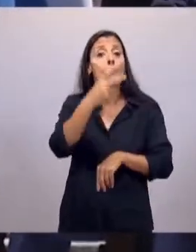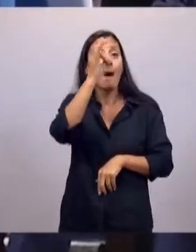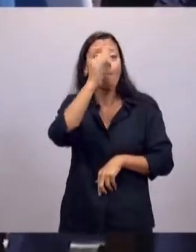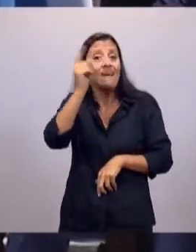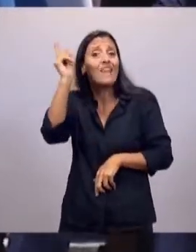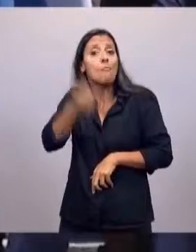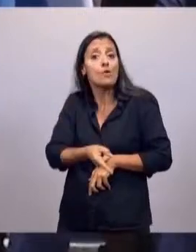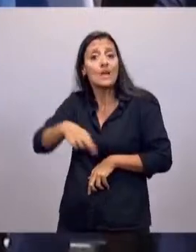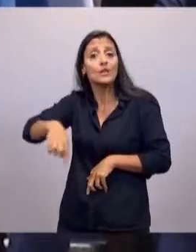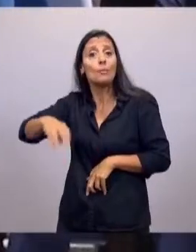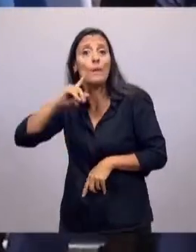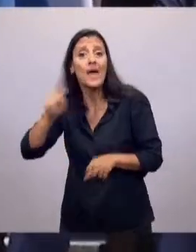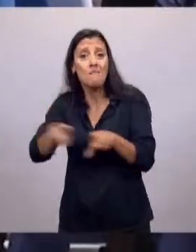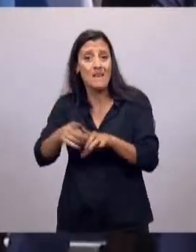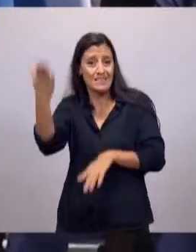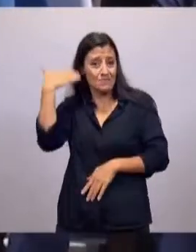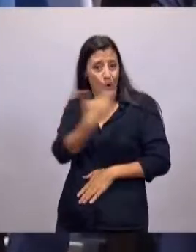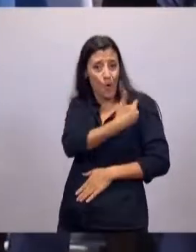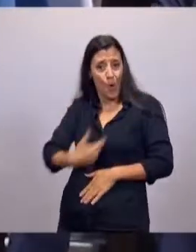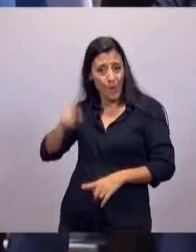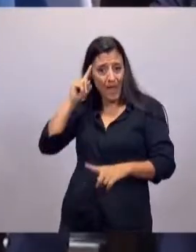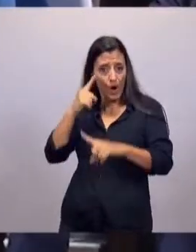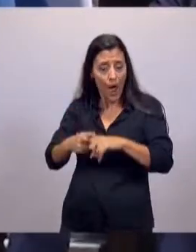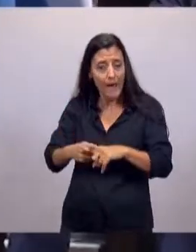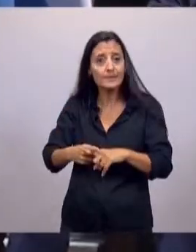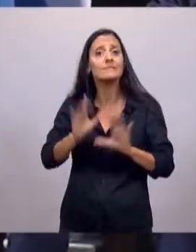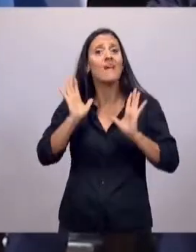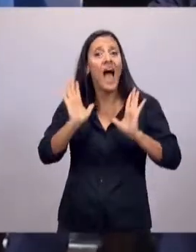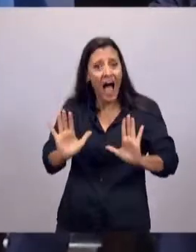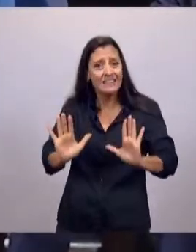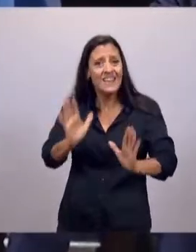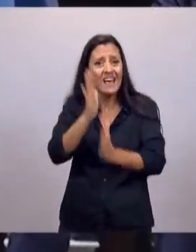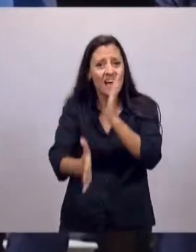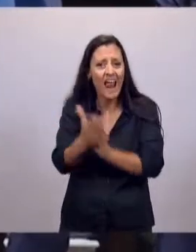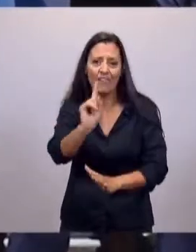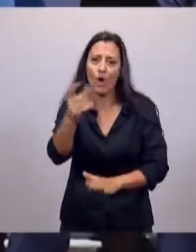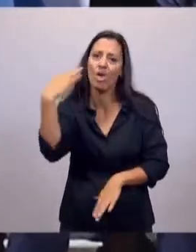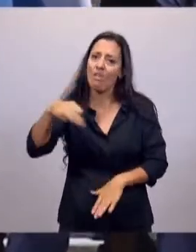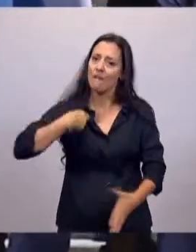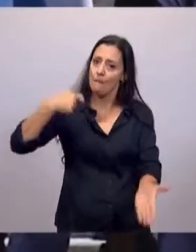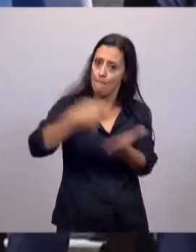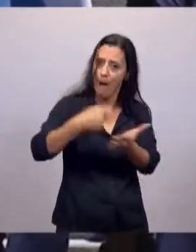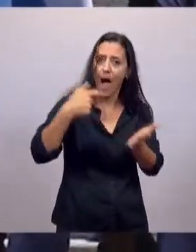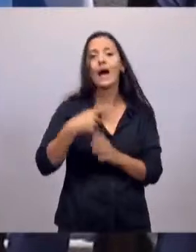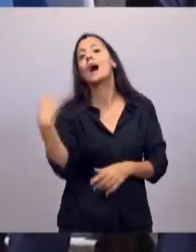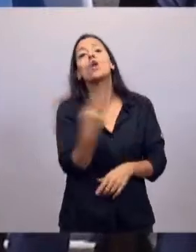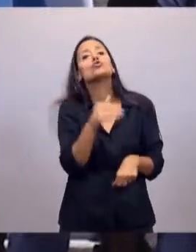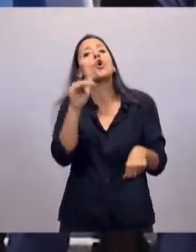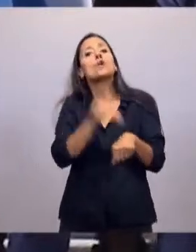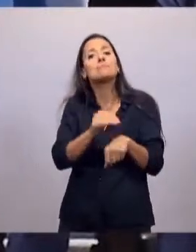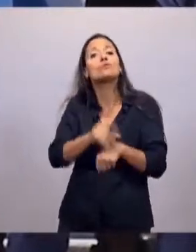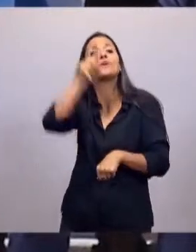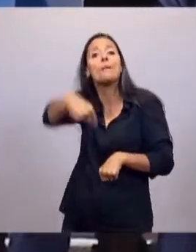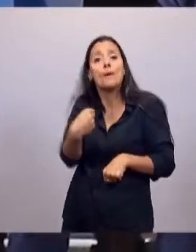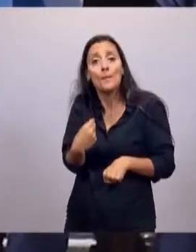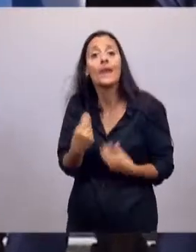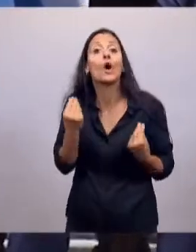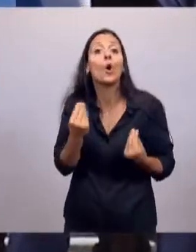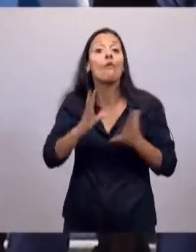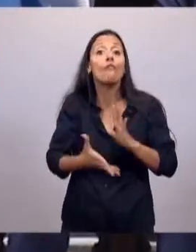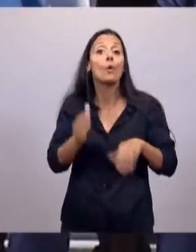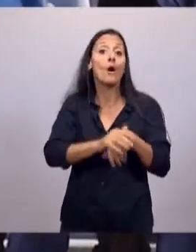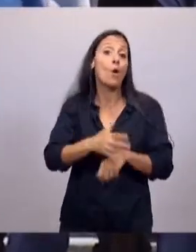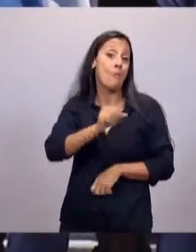se hizo en el gobierno saliente no es gratis. Lo vamos a pagar en inflación.